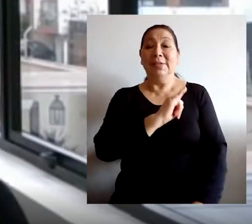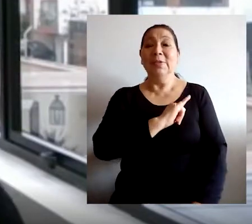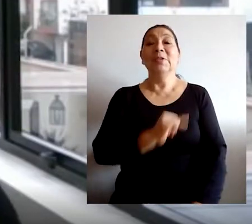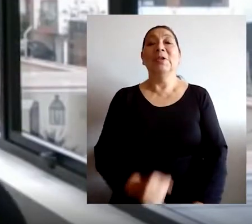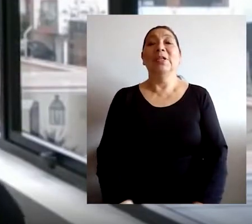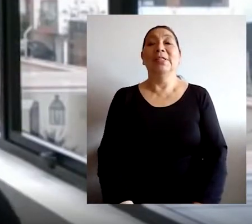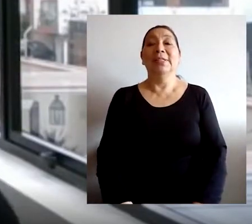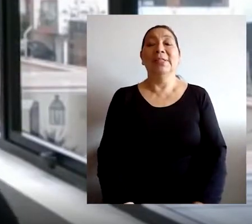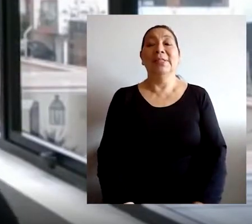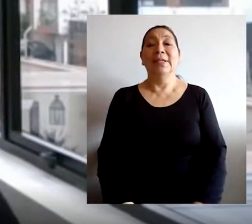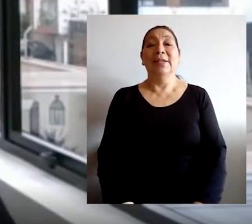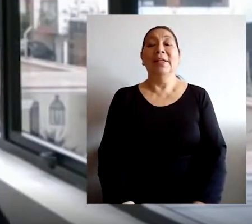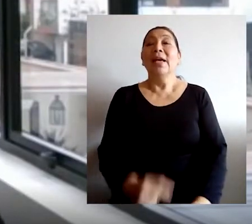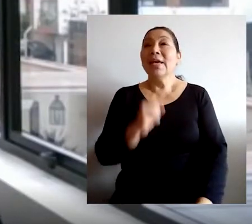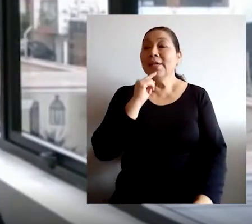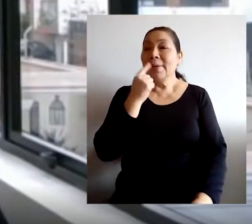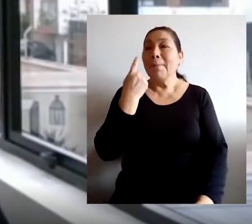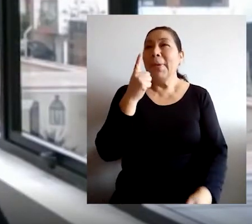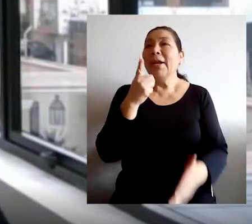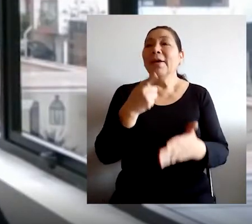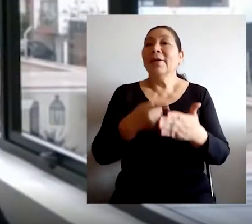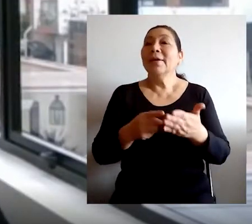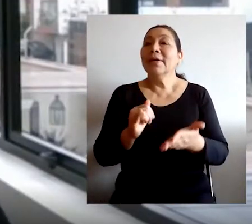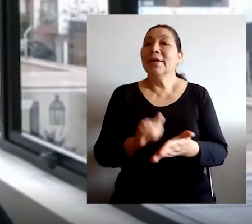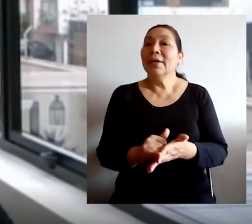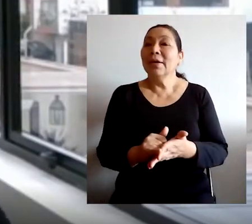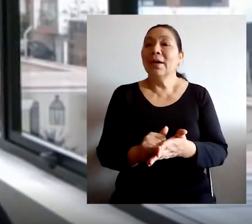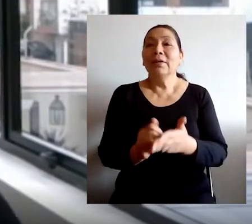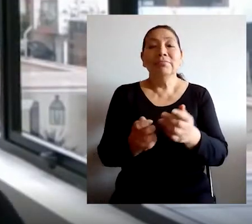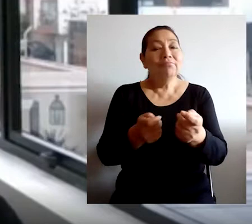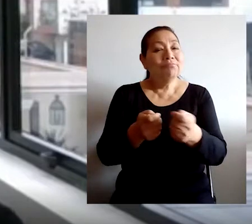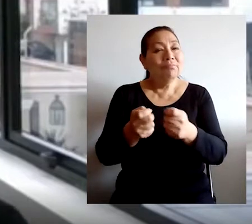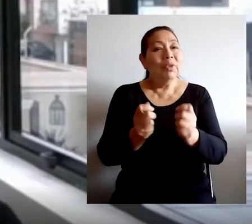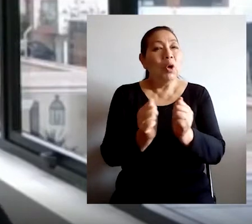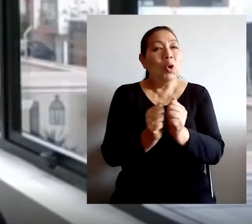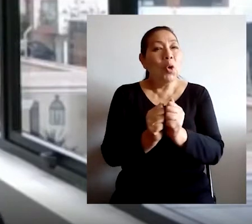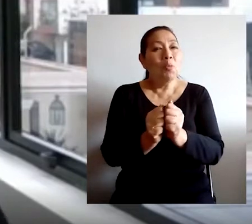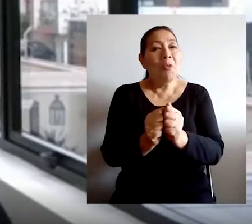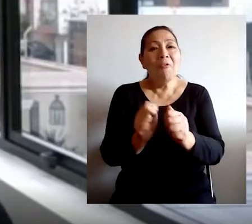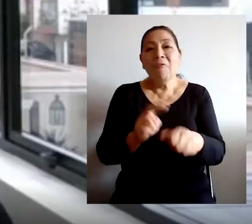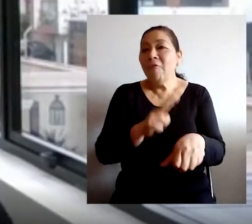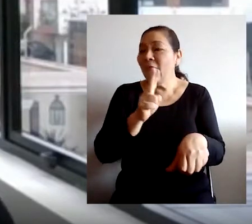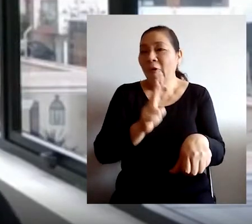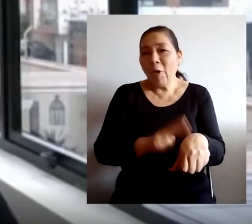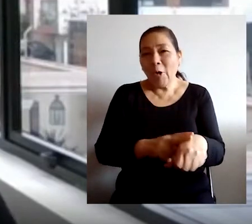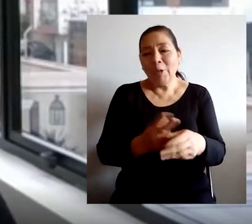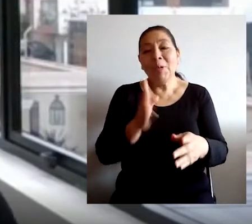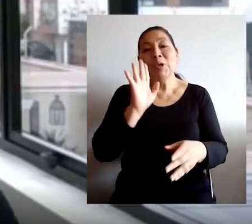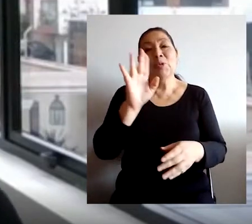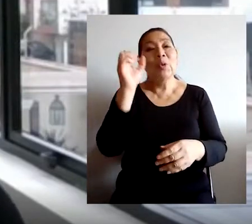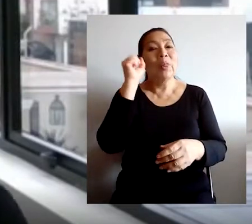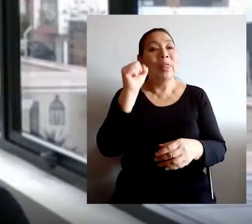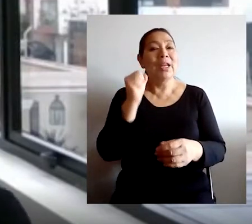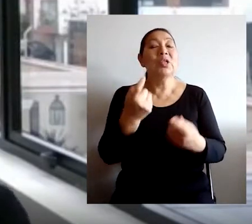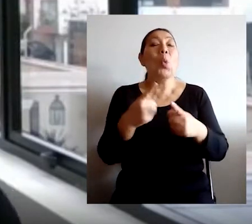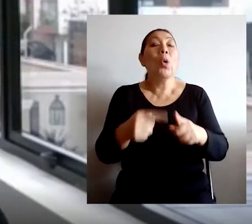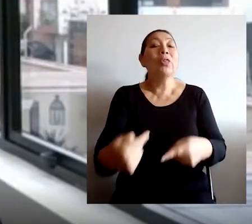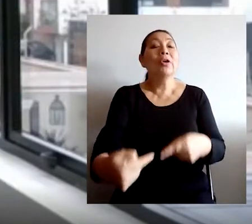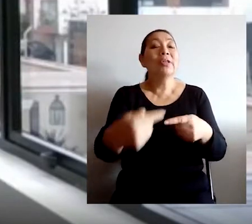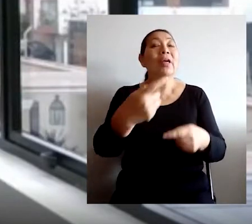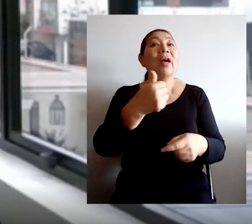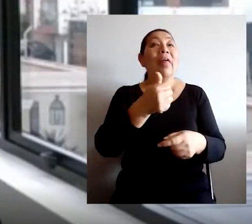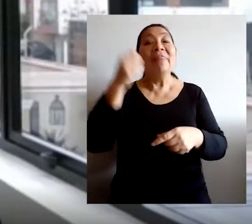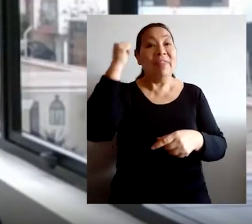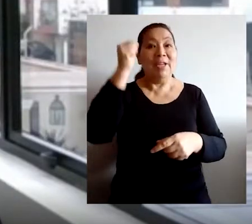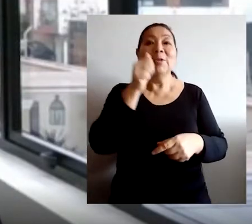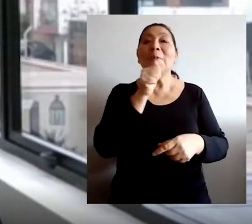procesales son aplicables regular comúnmente a los derechos, a cuando se discuten derechos